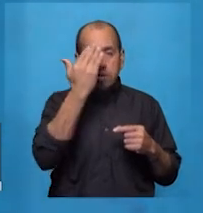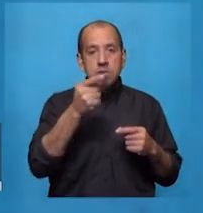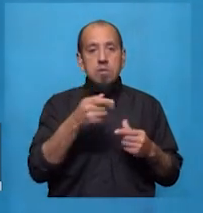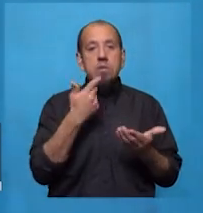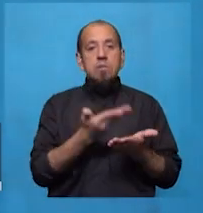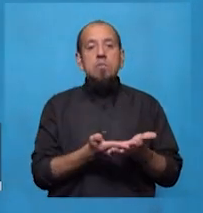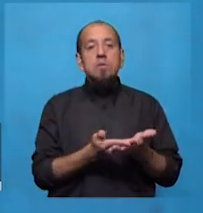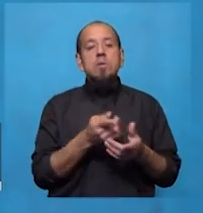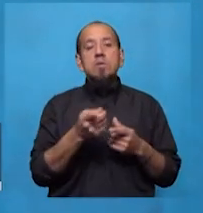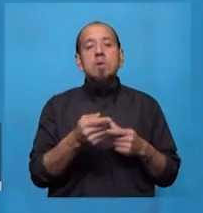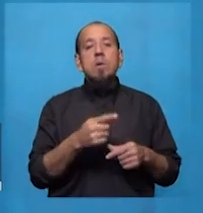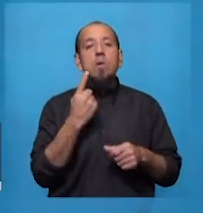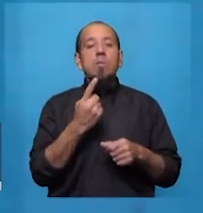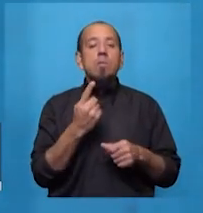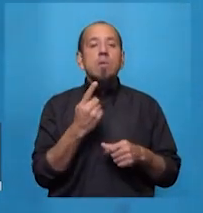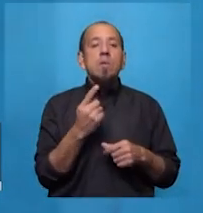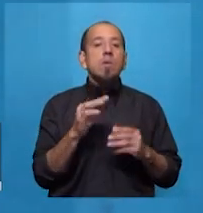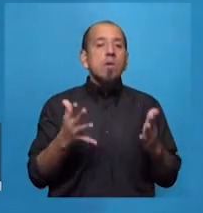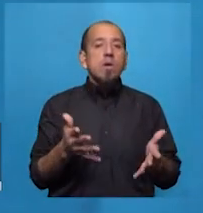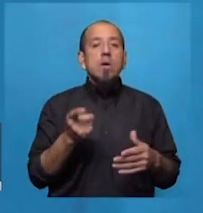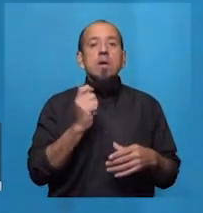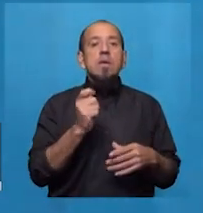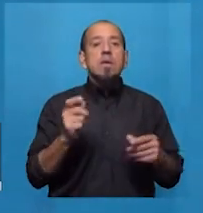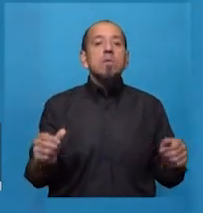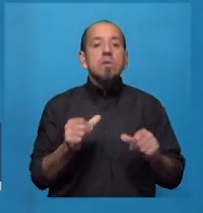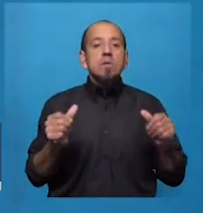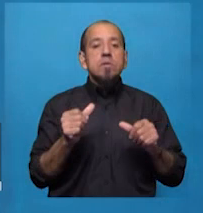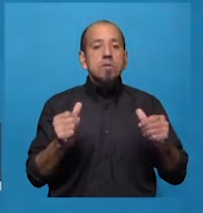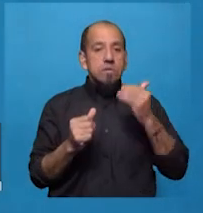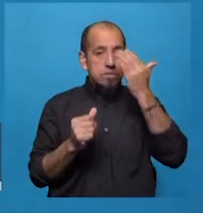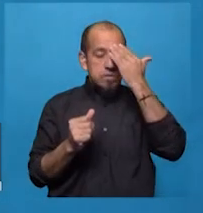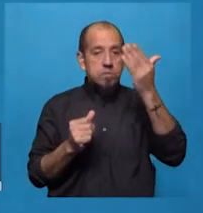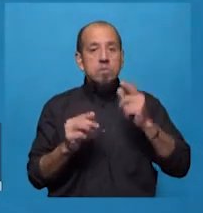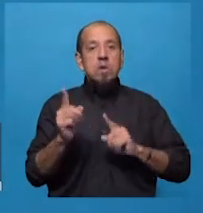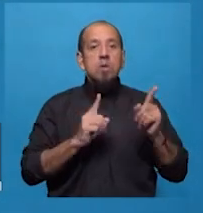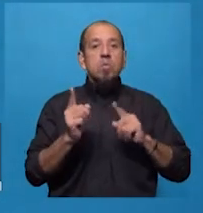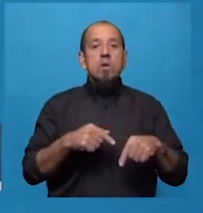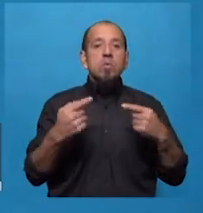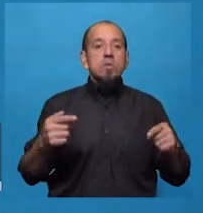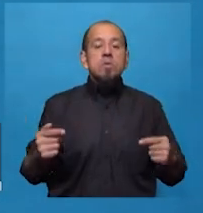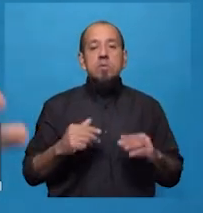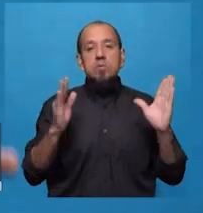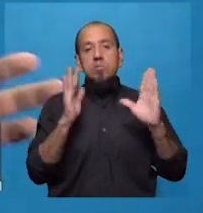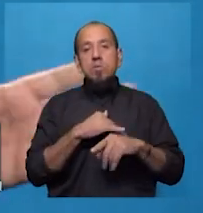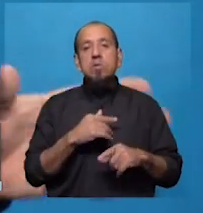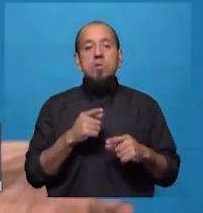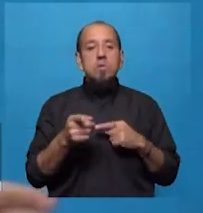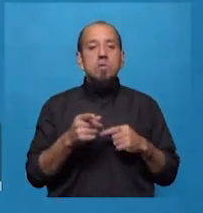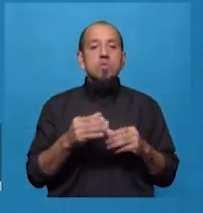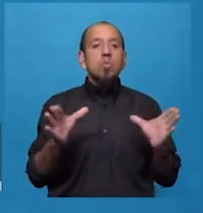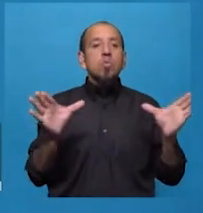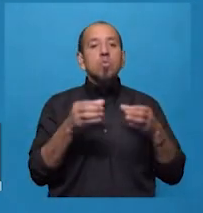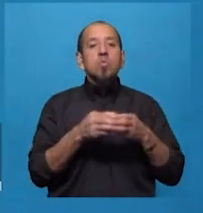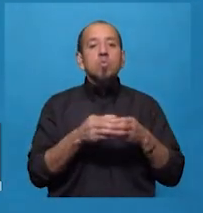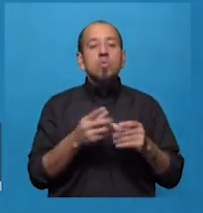esta moción de interpelación lo primero es quién lo va a hacer no el frente amplio para algunas cosas no puede hablar y menos un sector que es el que estuvo